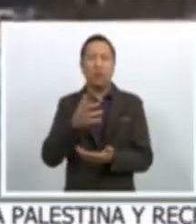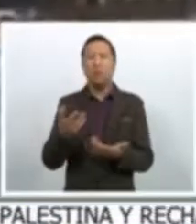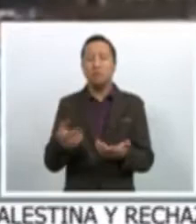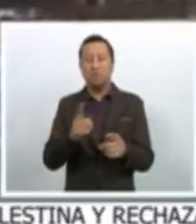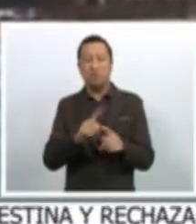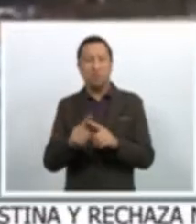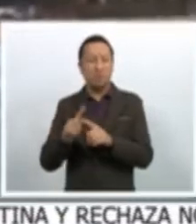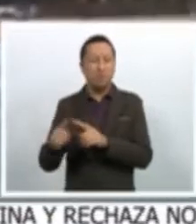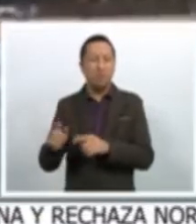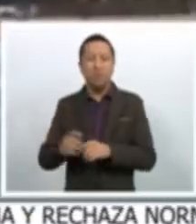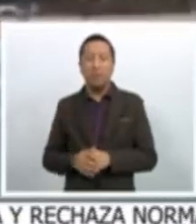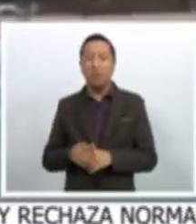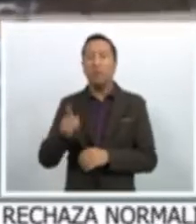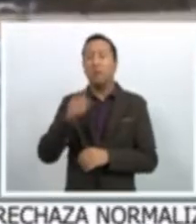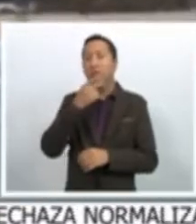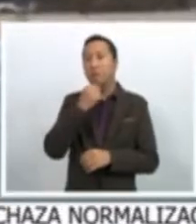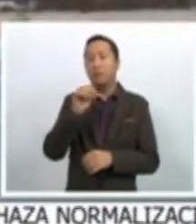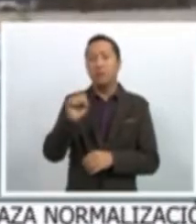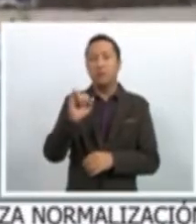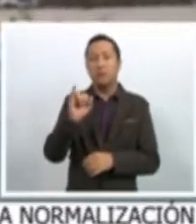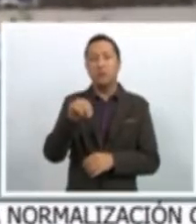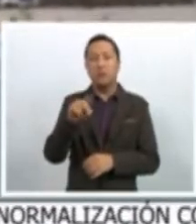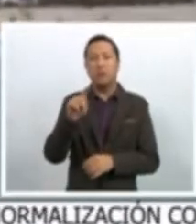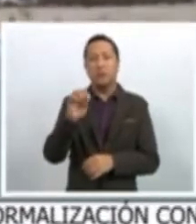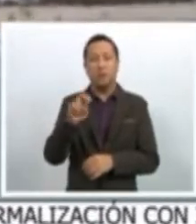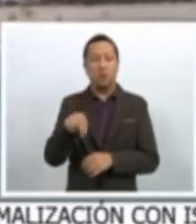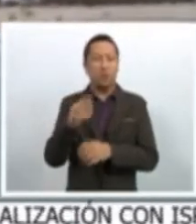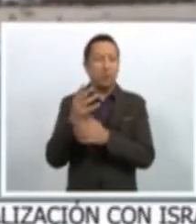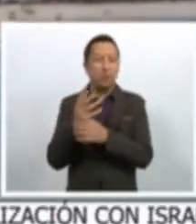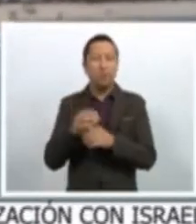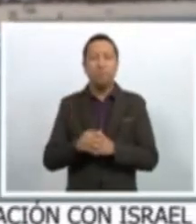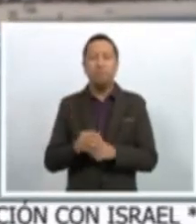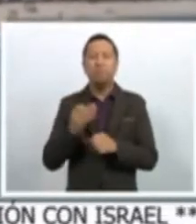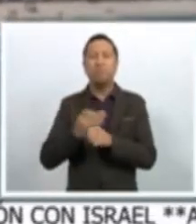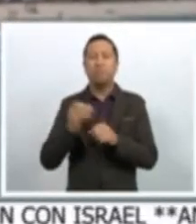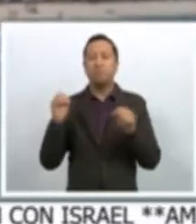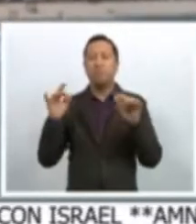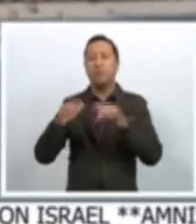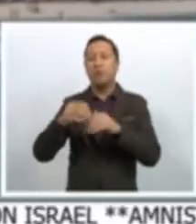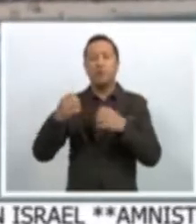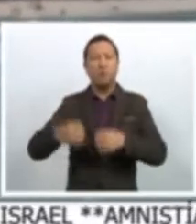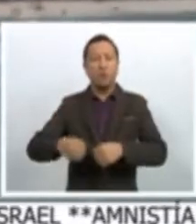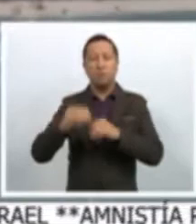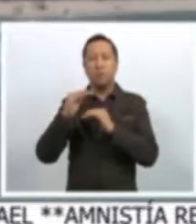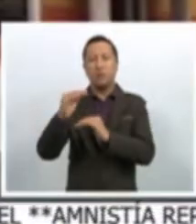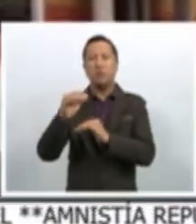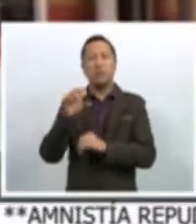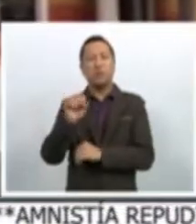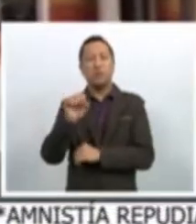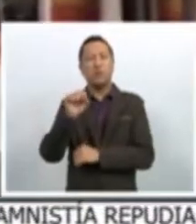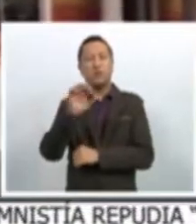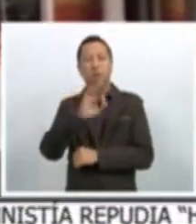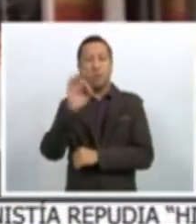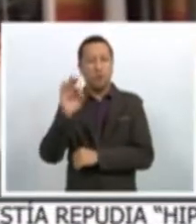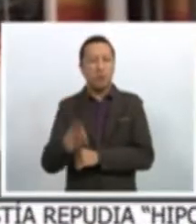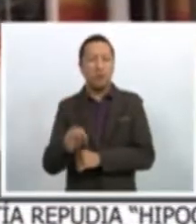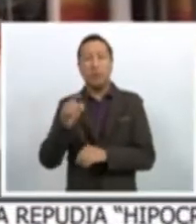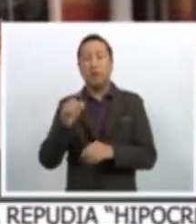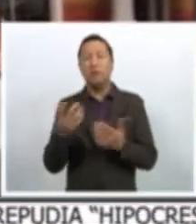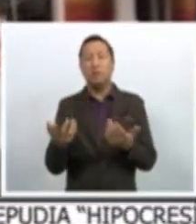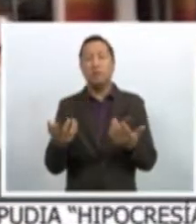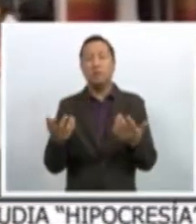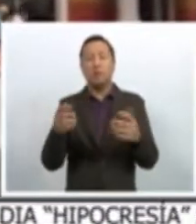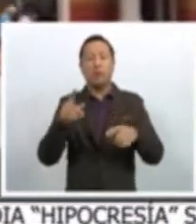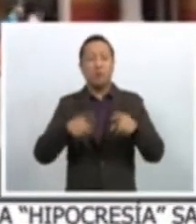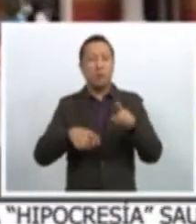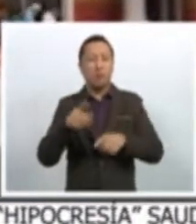reservaciones alcanzan el máximo permitido del 60%, reconociendo que conforme al semáforo epidemiológico estatal, los hoteles no